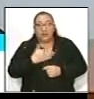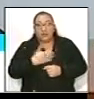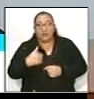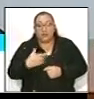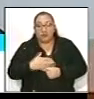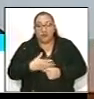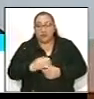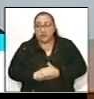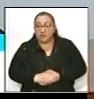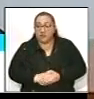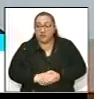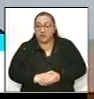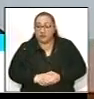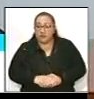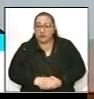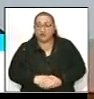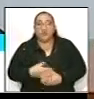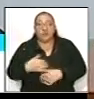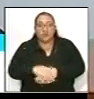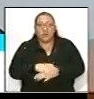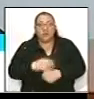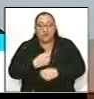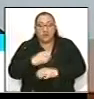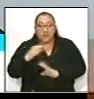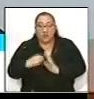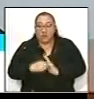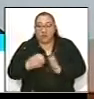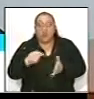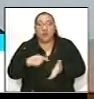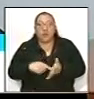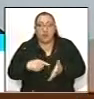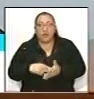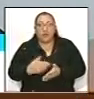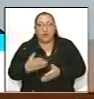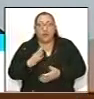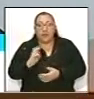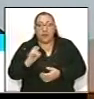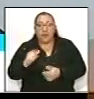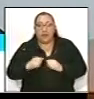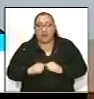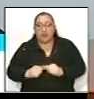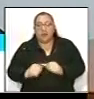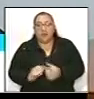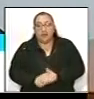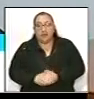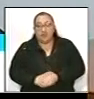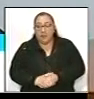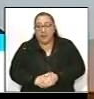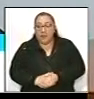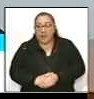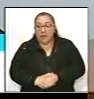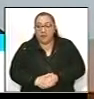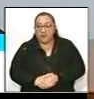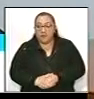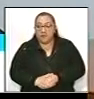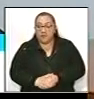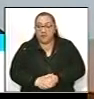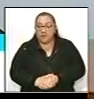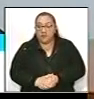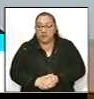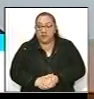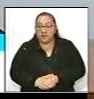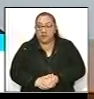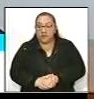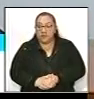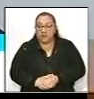el CEMAN, estamos ya elaborando un proyecto donde ahí estamos pidiendo la beca permanencia. Hay que comenzar la beca permanencia. Yo creo que